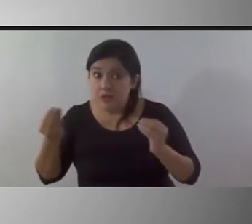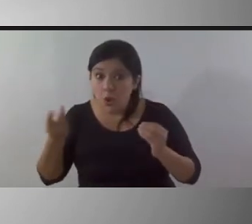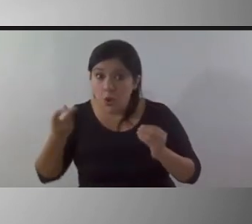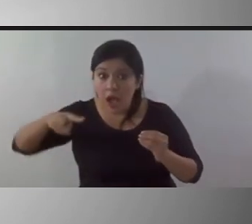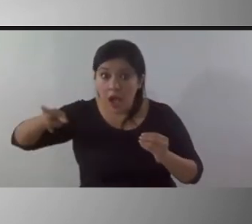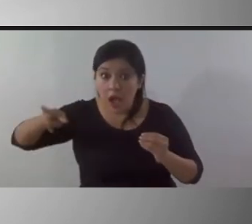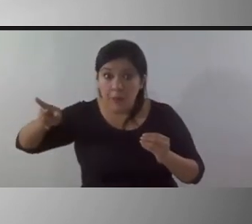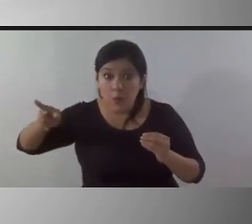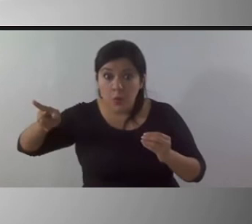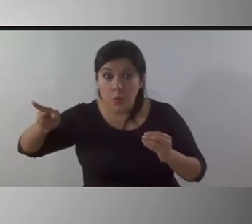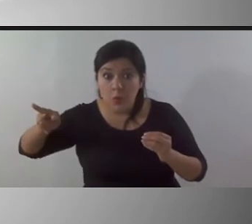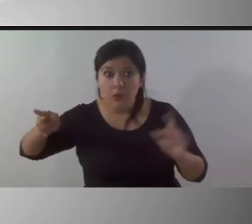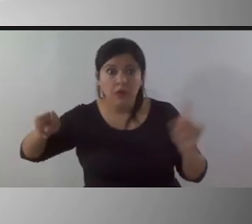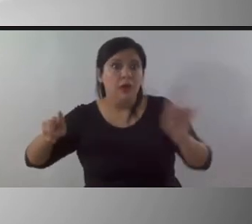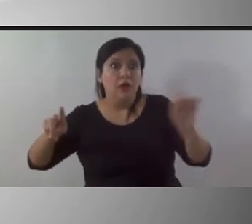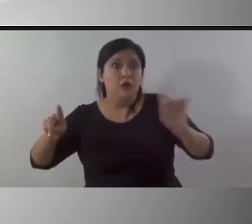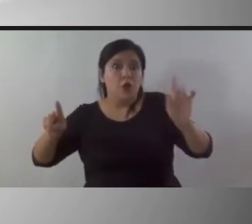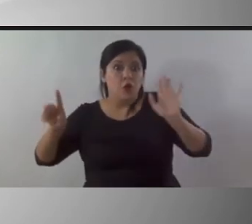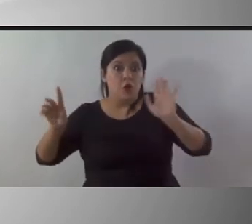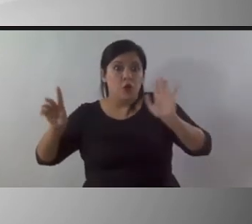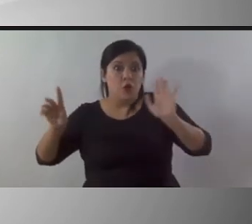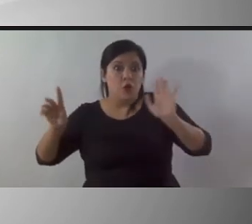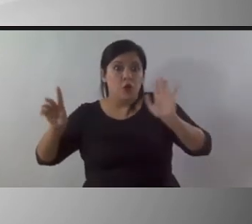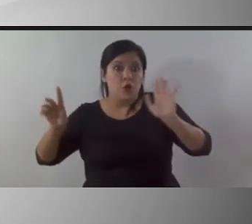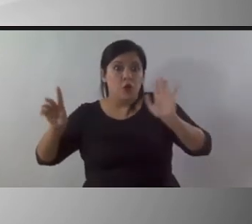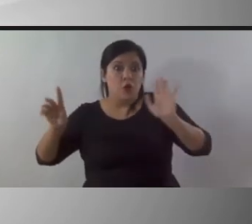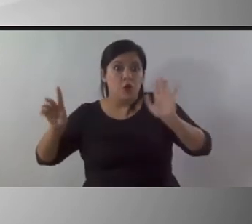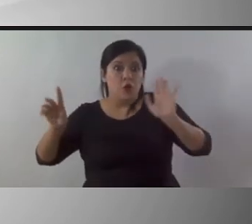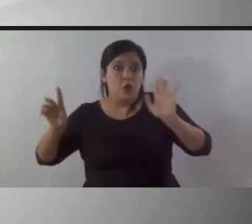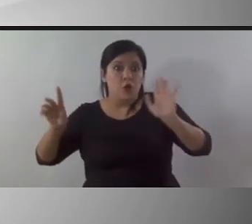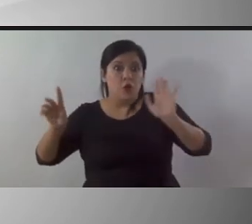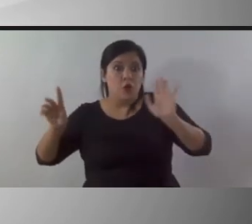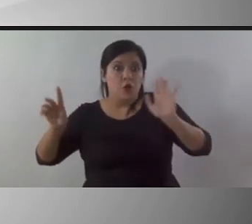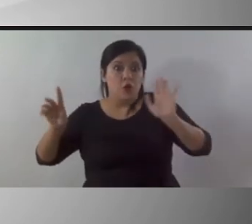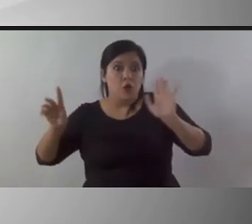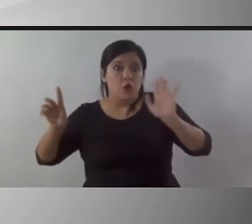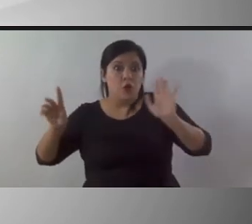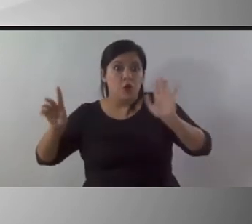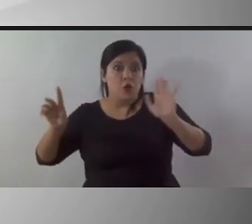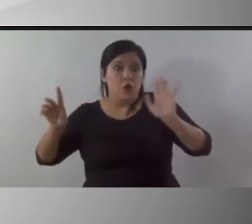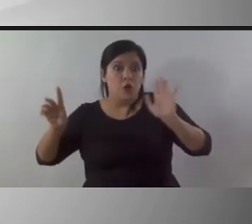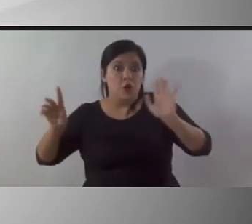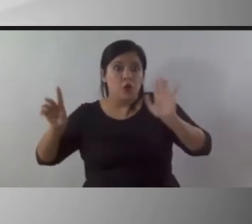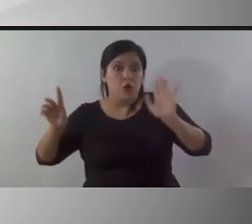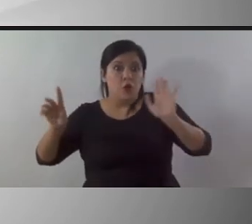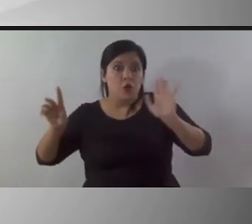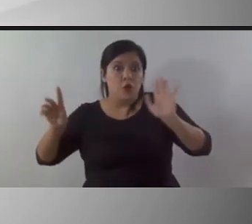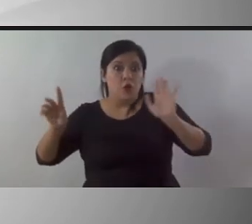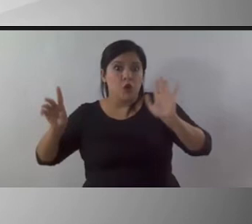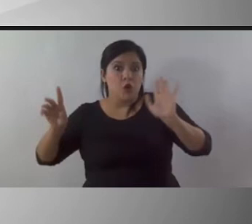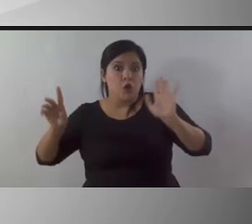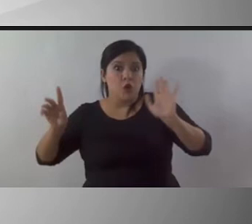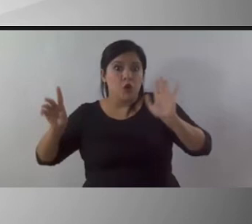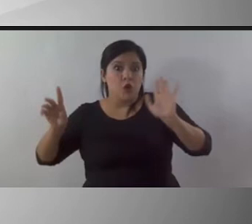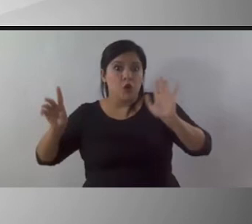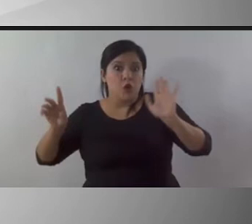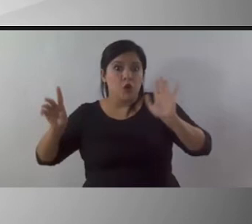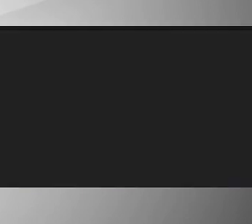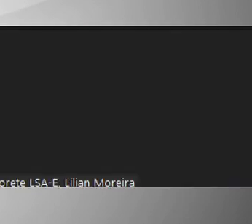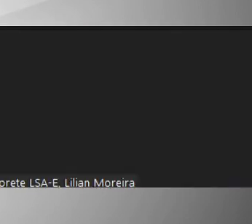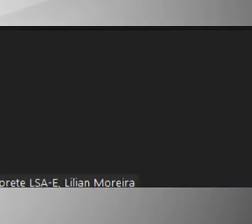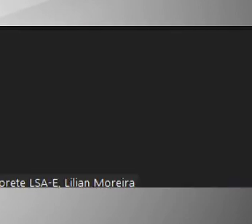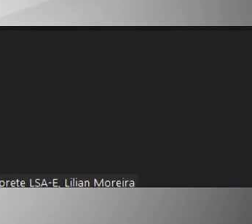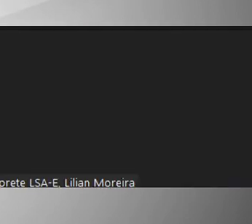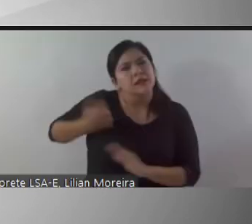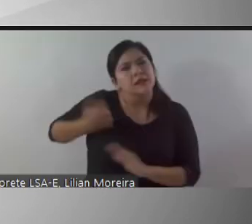¿Cambiamos? No, algo pasa, ¿no? Perdón. Diagnósticos y tratamientos destinados a las personas intersex. ¿Tienes